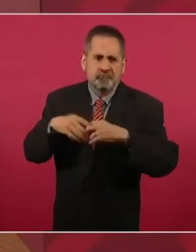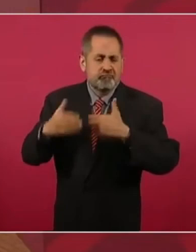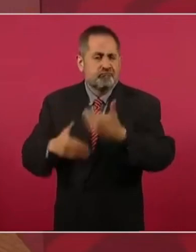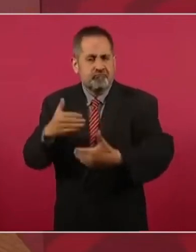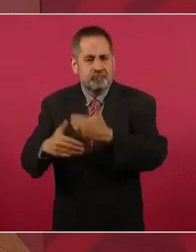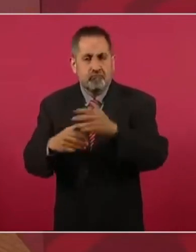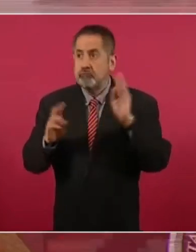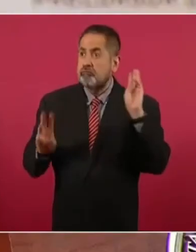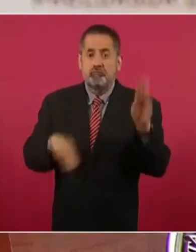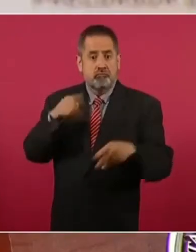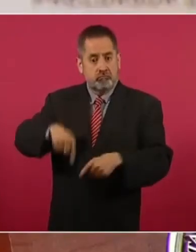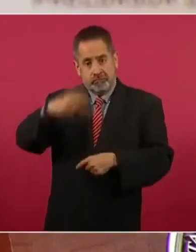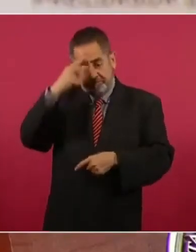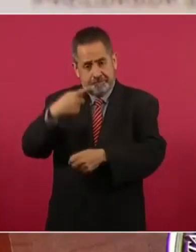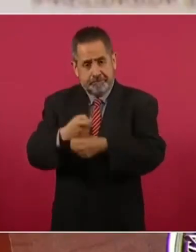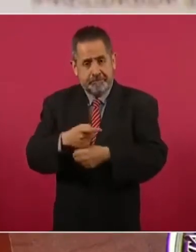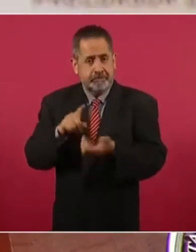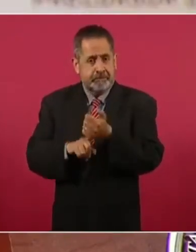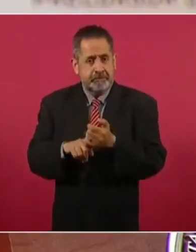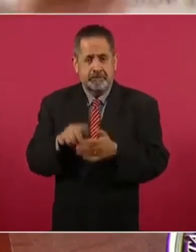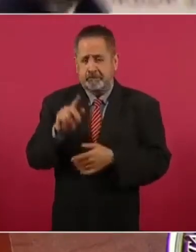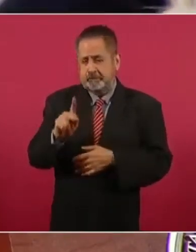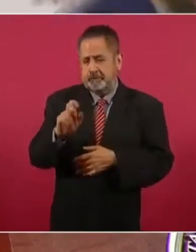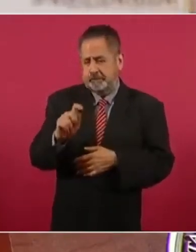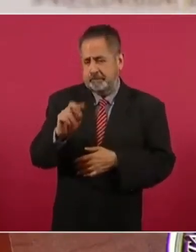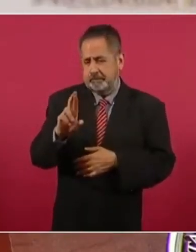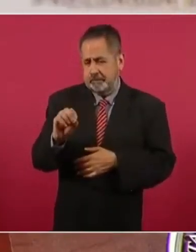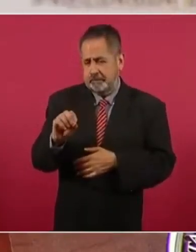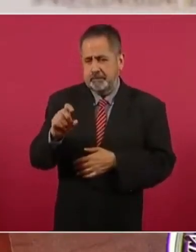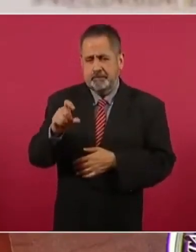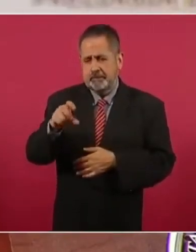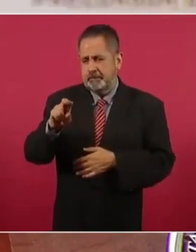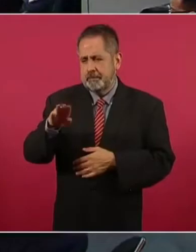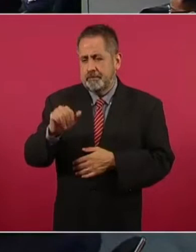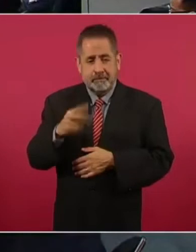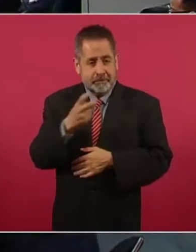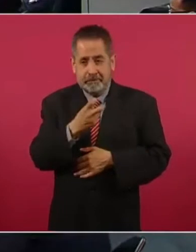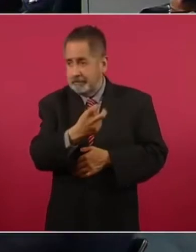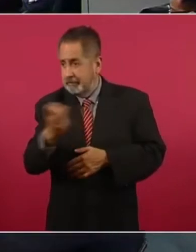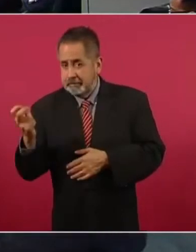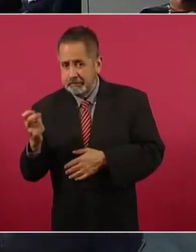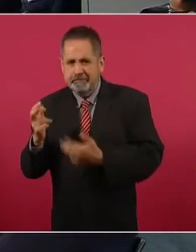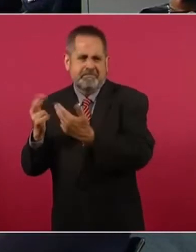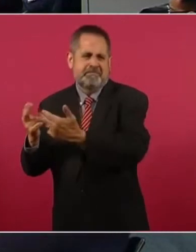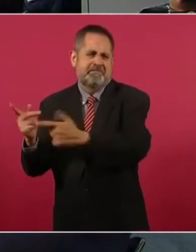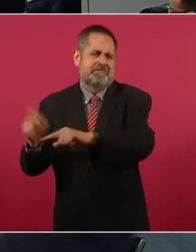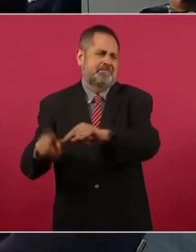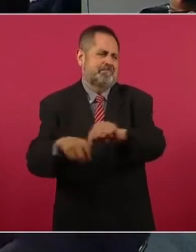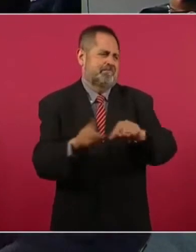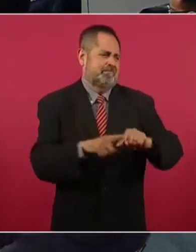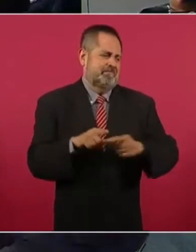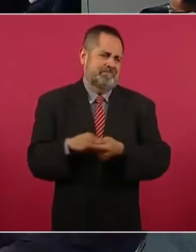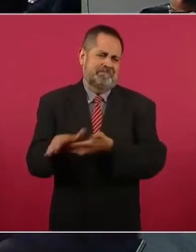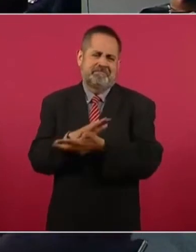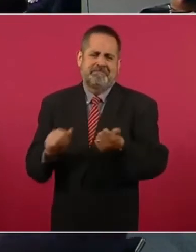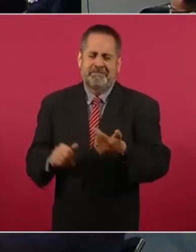a nivel mundial en petroquímica. Todo lo destruyeron, todo.